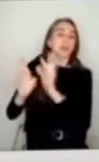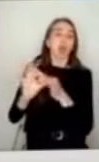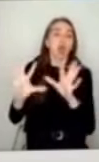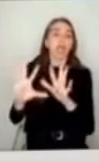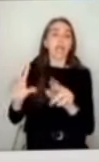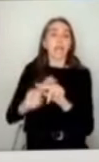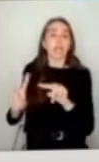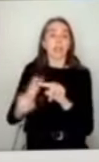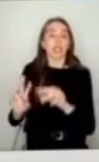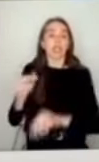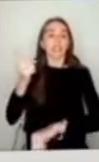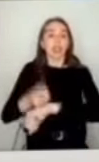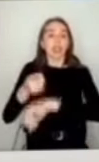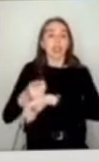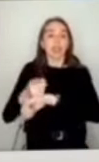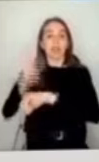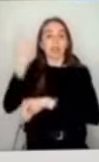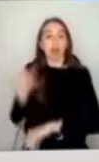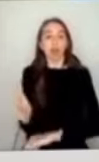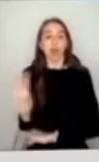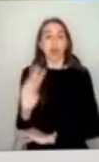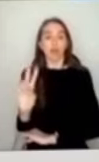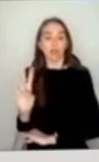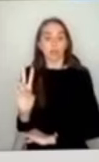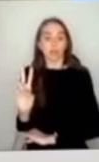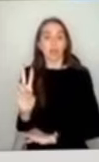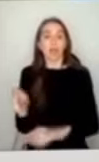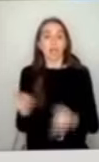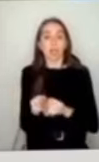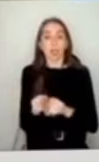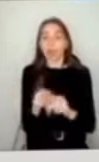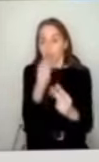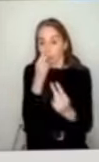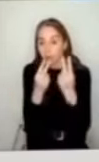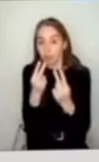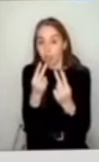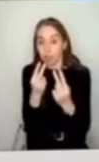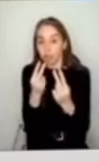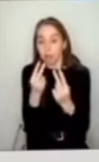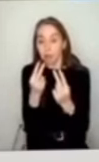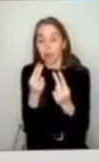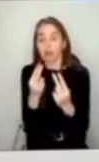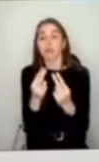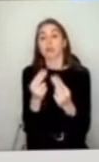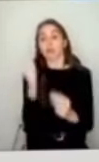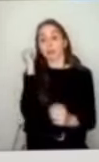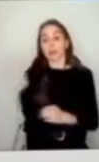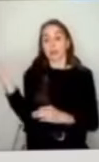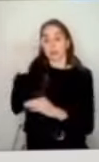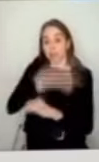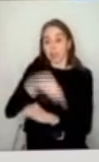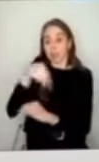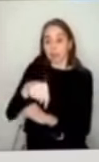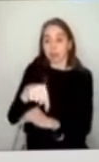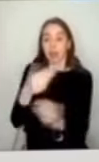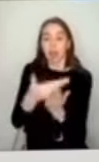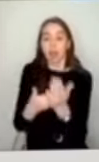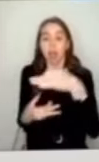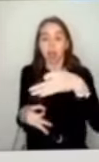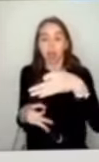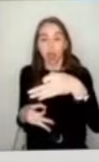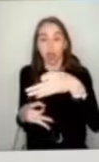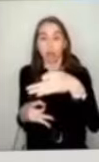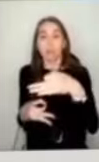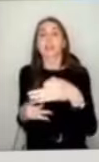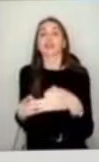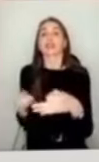dictadura venezolana, tal como hemos visto durante la presente jornada. Este es el documento que había que dar lectura,